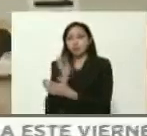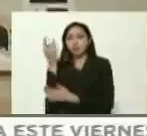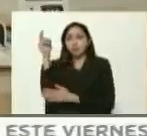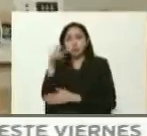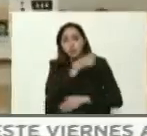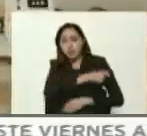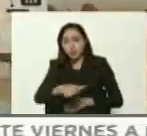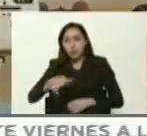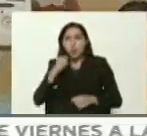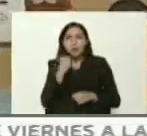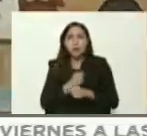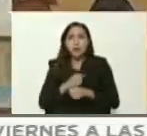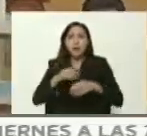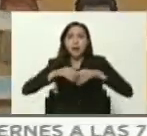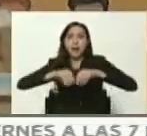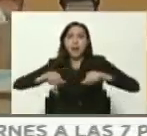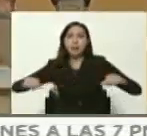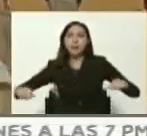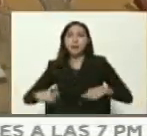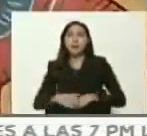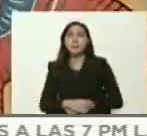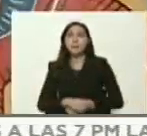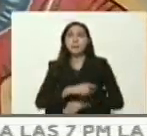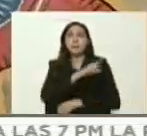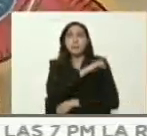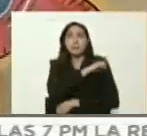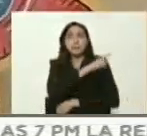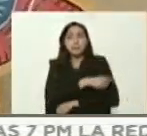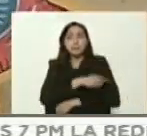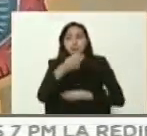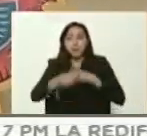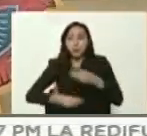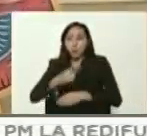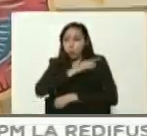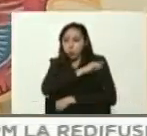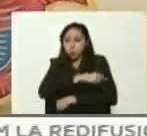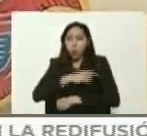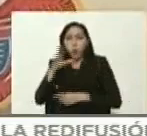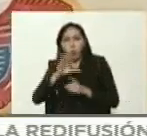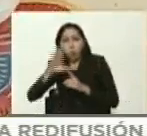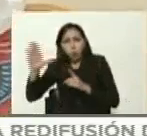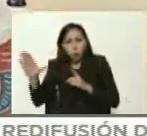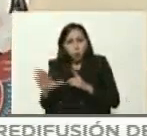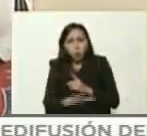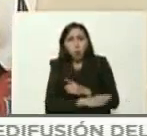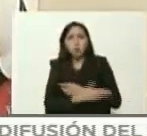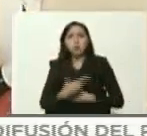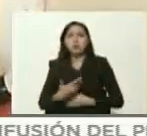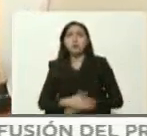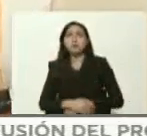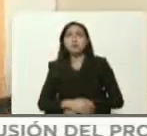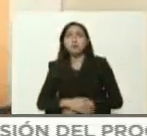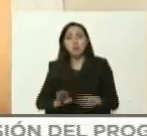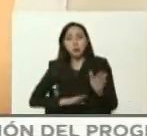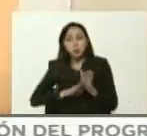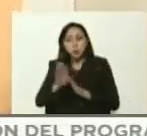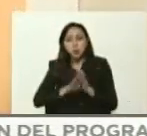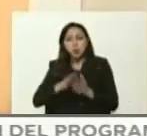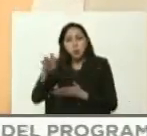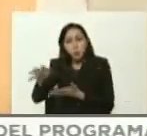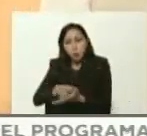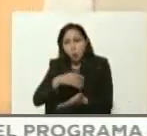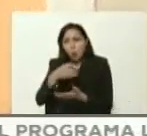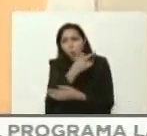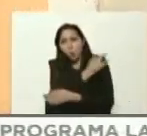productores. Entre grandes esfuerzos que hacen, hay gran fortaleza cultural, gran fortaleza productiva, siembran